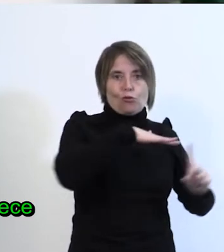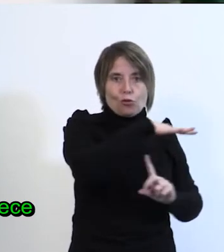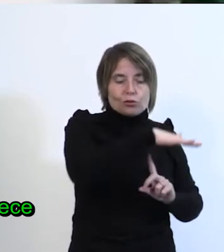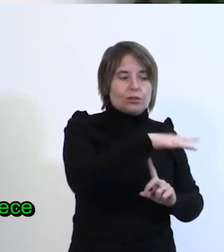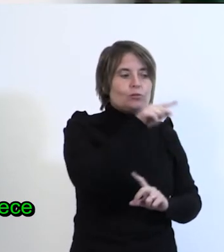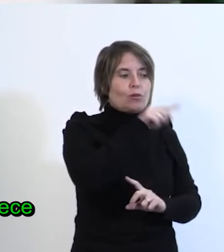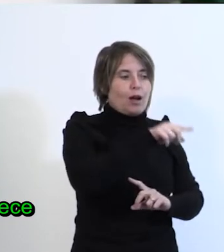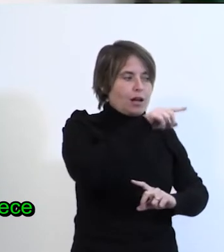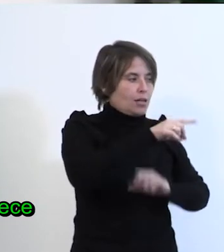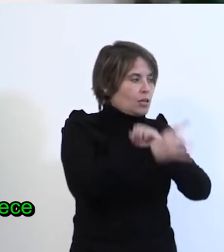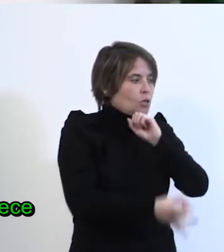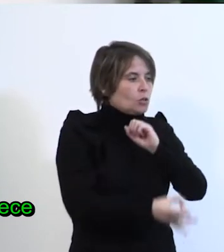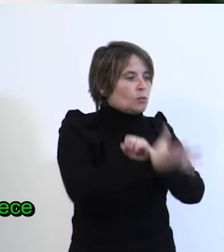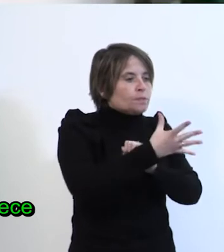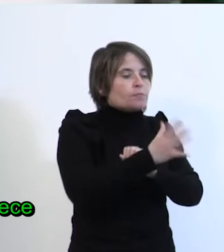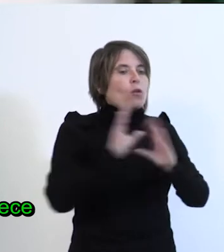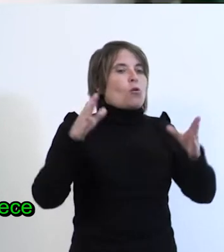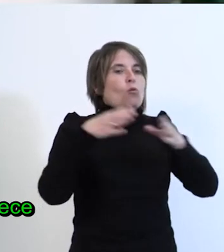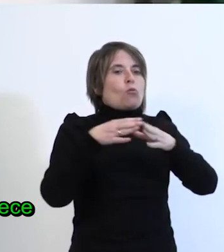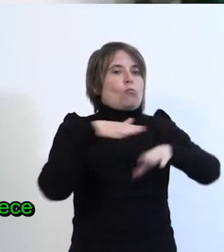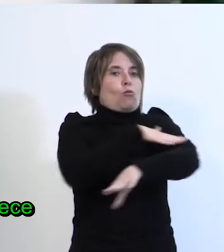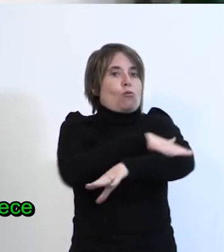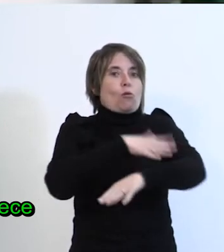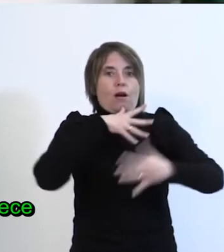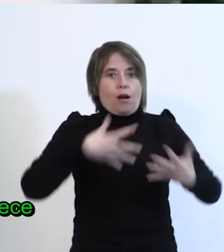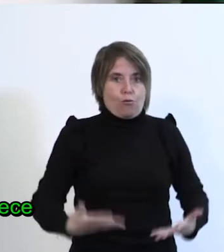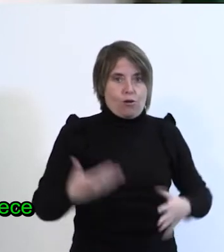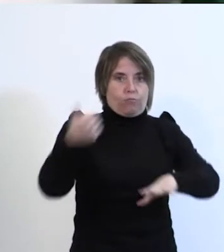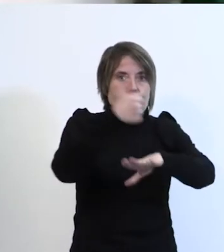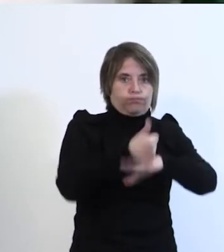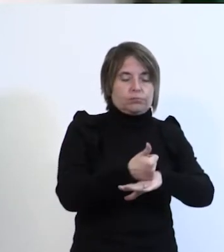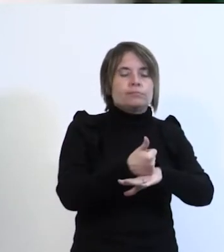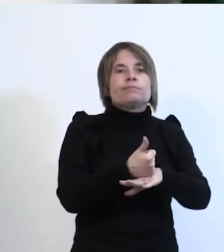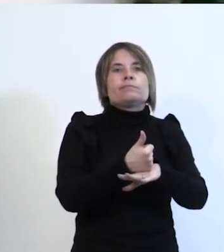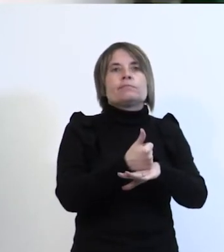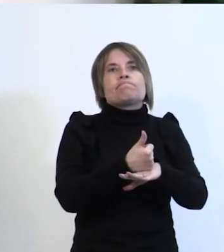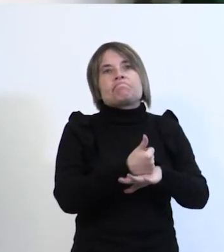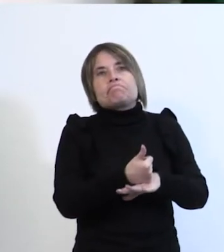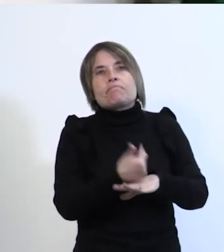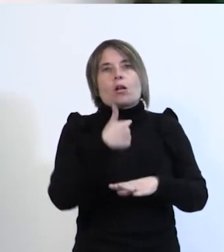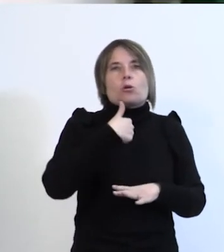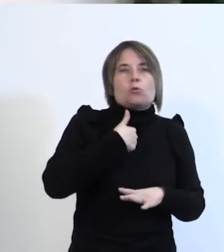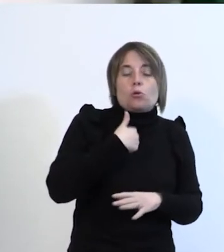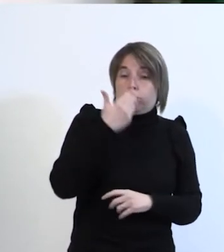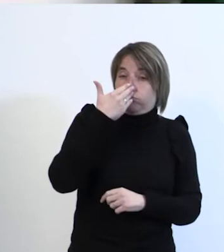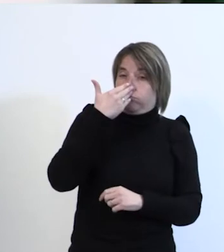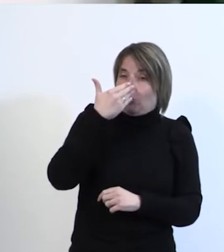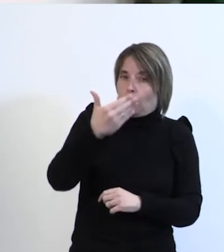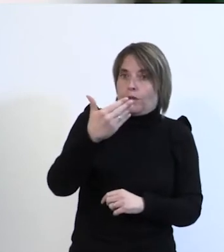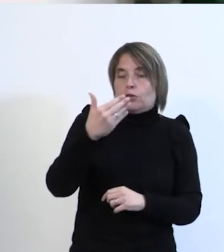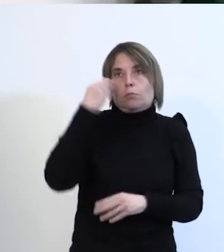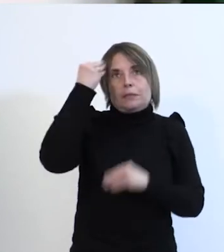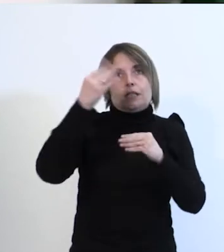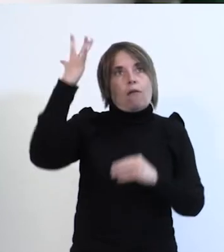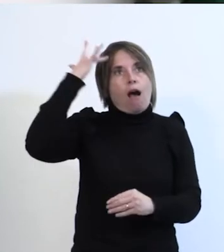contexto en el cual aparece el partido de gobierno actual, que yo confieso que